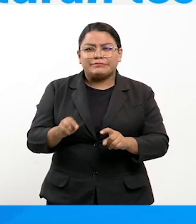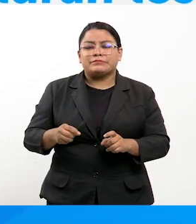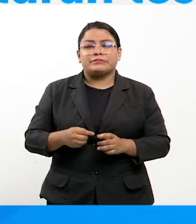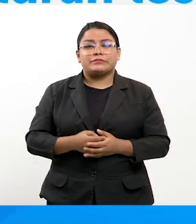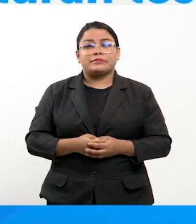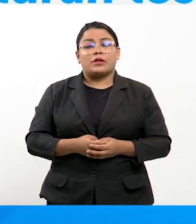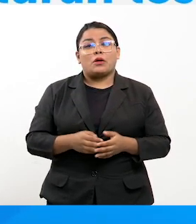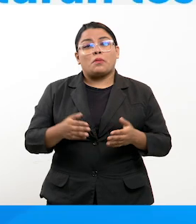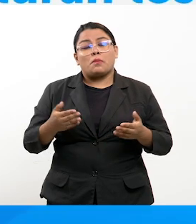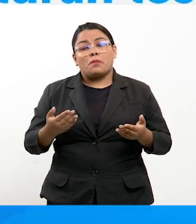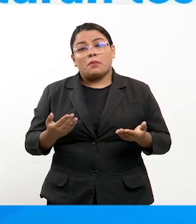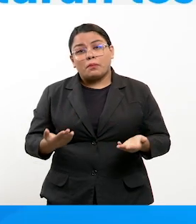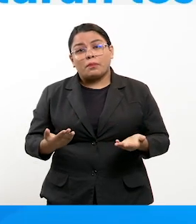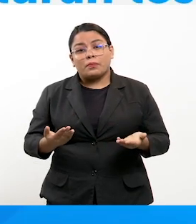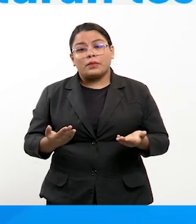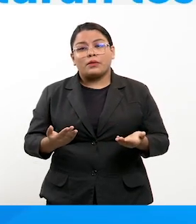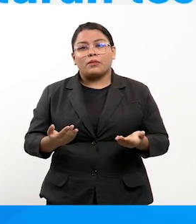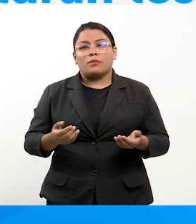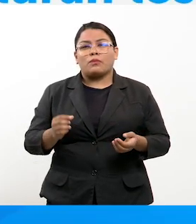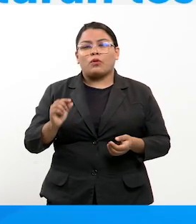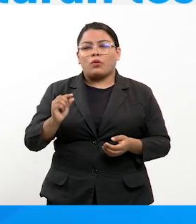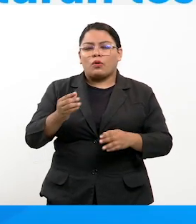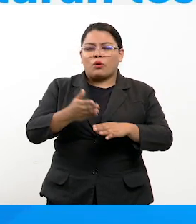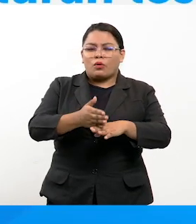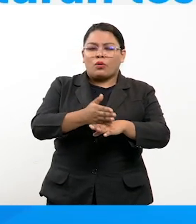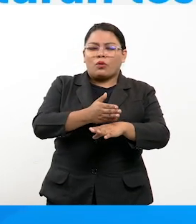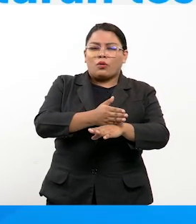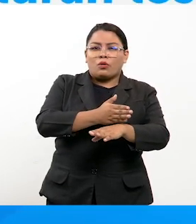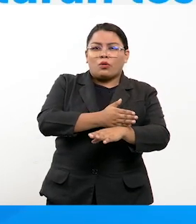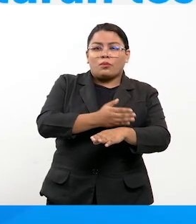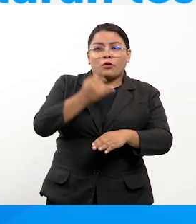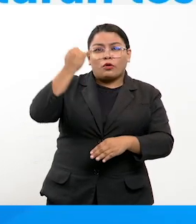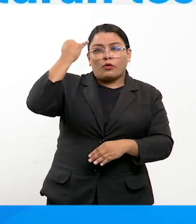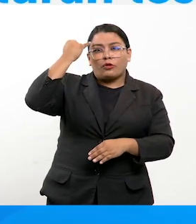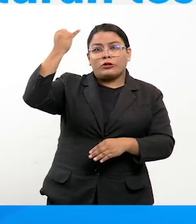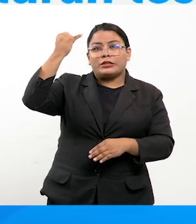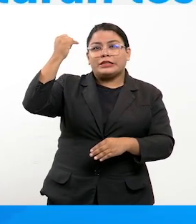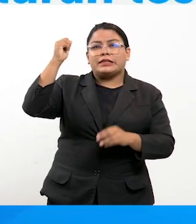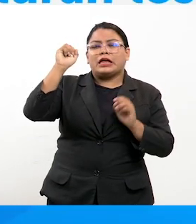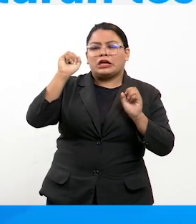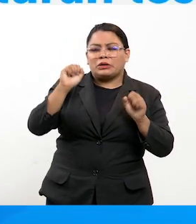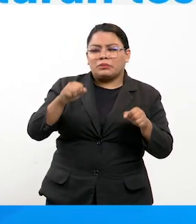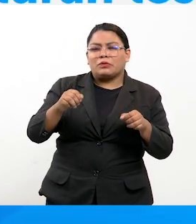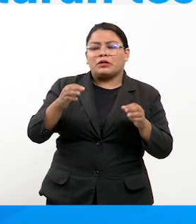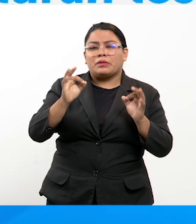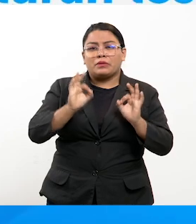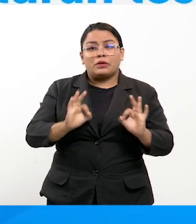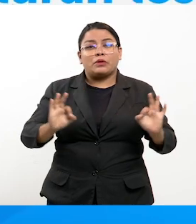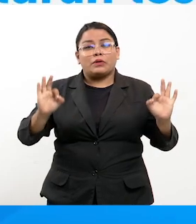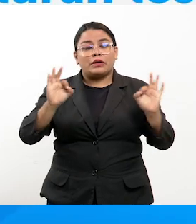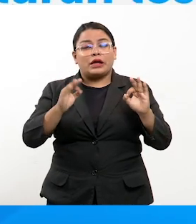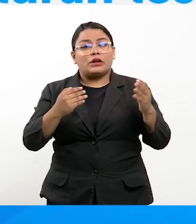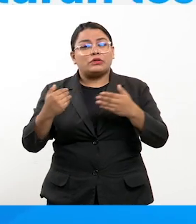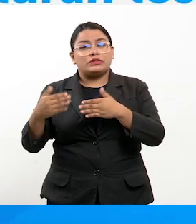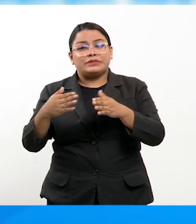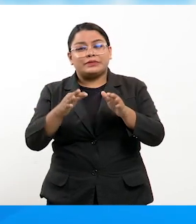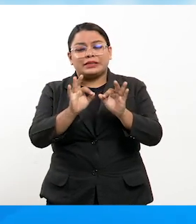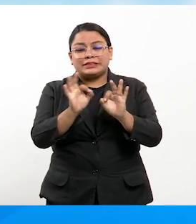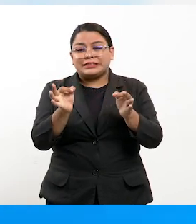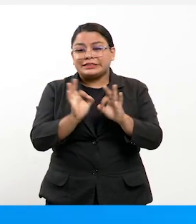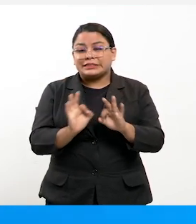directa, sino a través de pistas y convenciones que estructuran los diferentes tipos de texto.